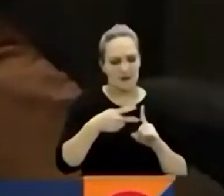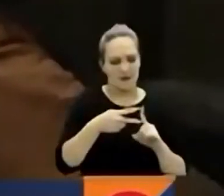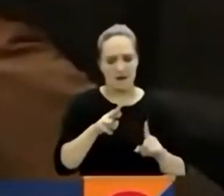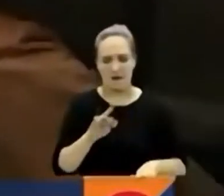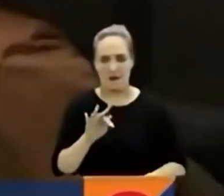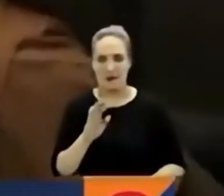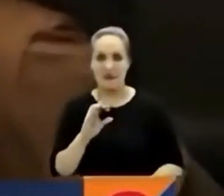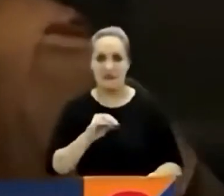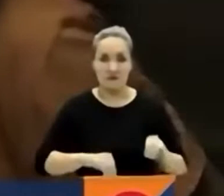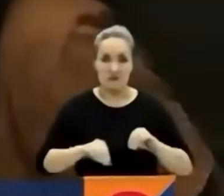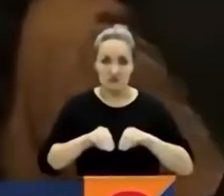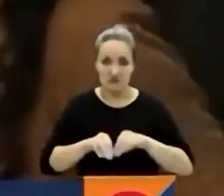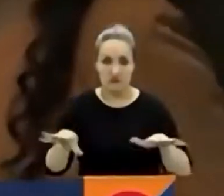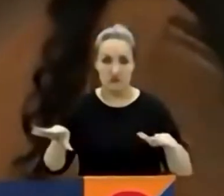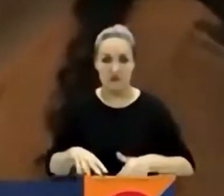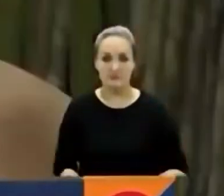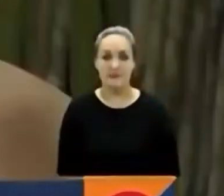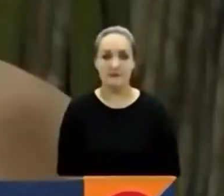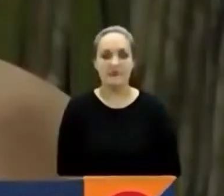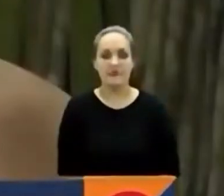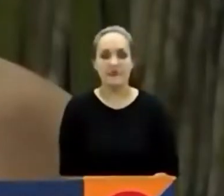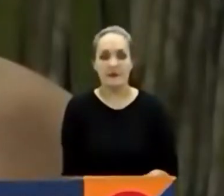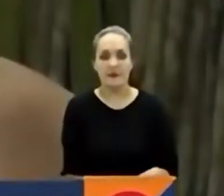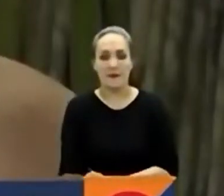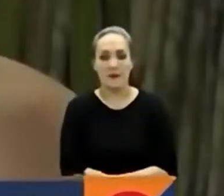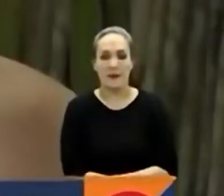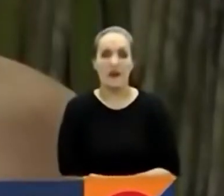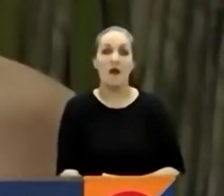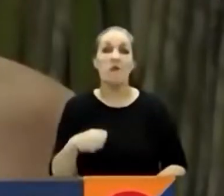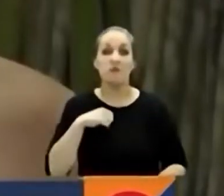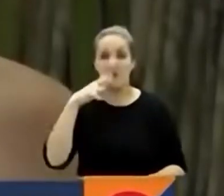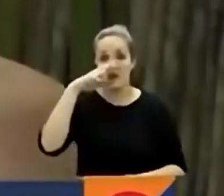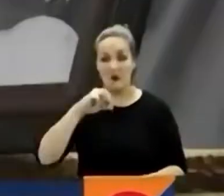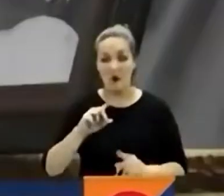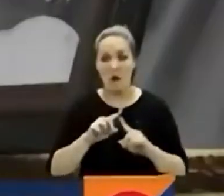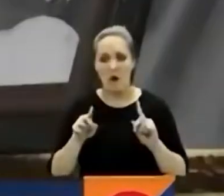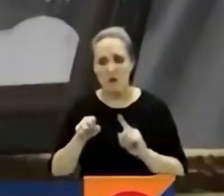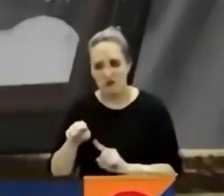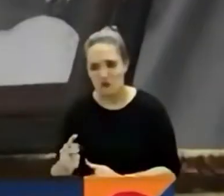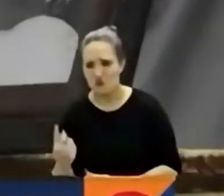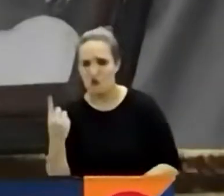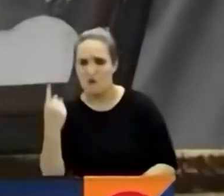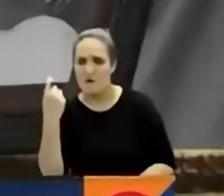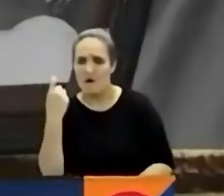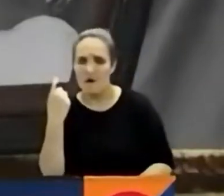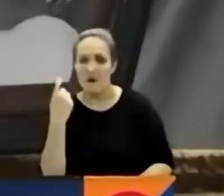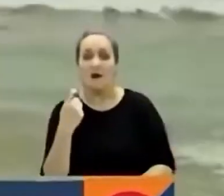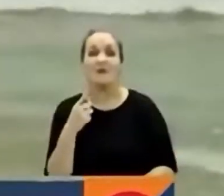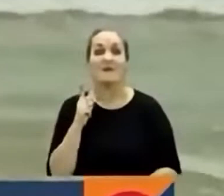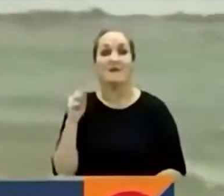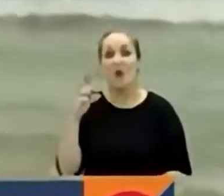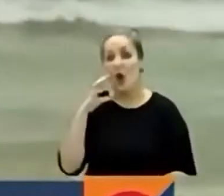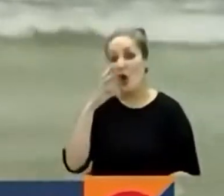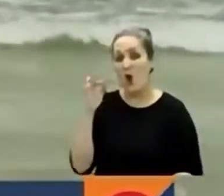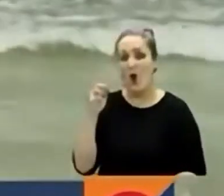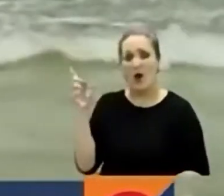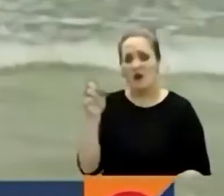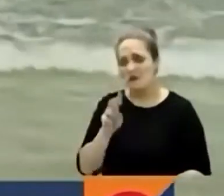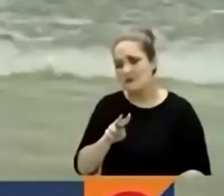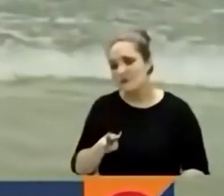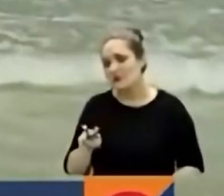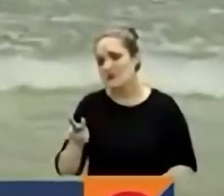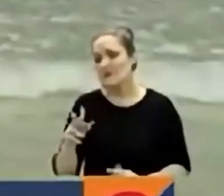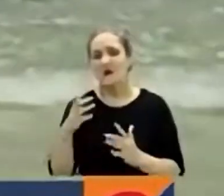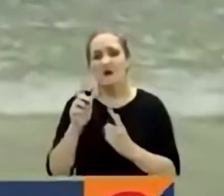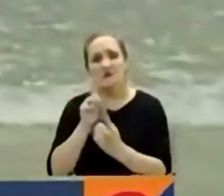sus hijos, pero lo reconoció a usted y a ella. Este drama narra la historia de Eliezer y Esperanza en un viaje con la ilusión de encontrar